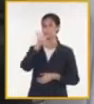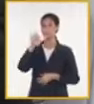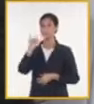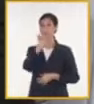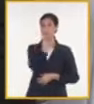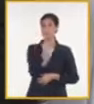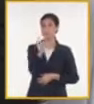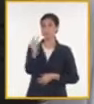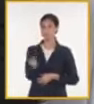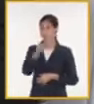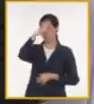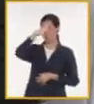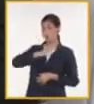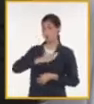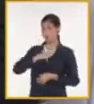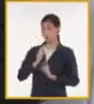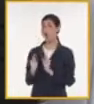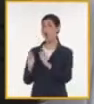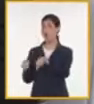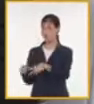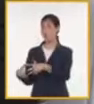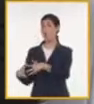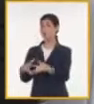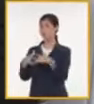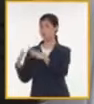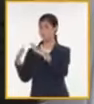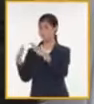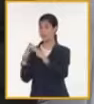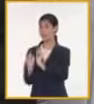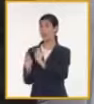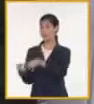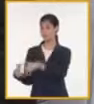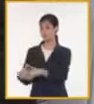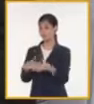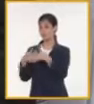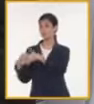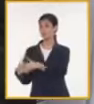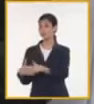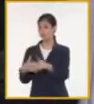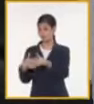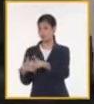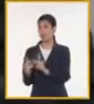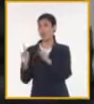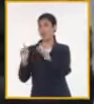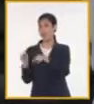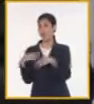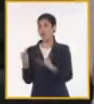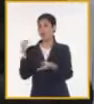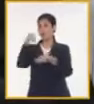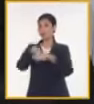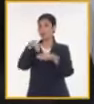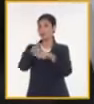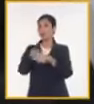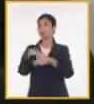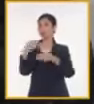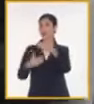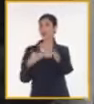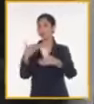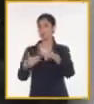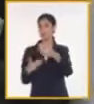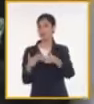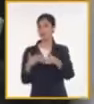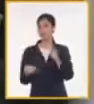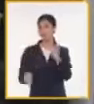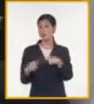cubano residentes en ese en ese territorio y que estaban Implicados En la realización de acciones violentas contra nuestro